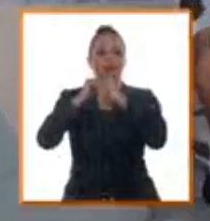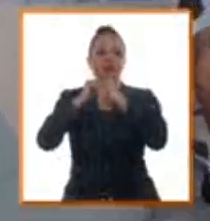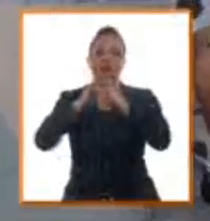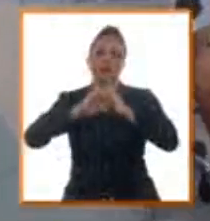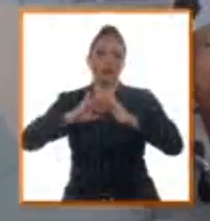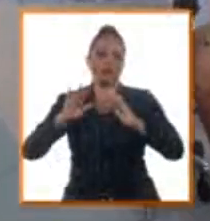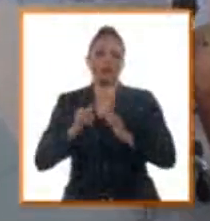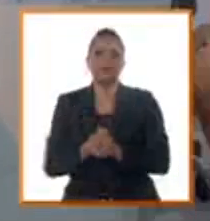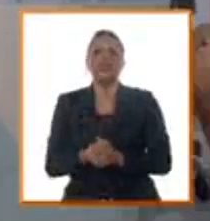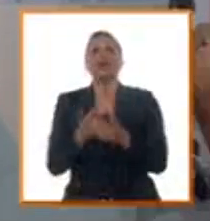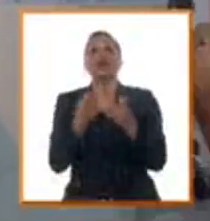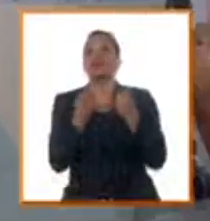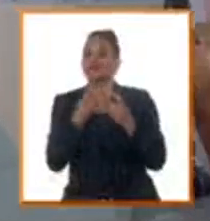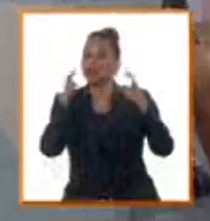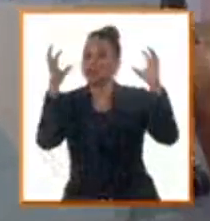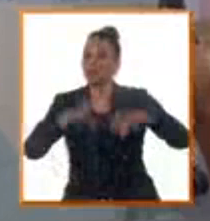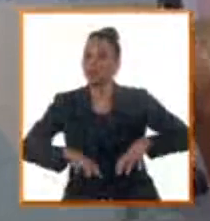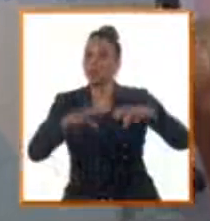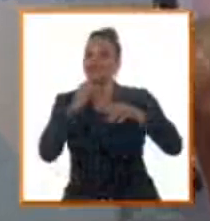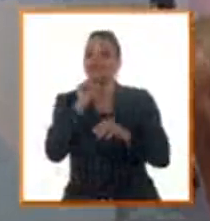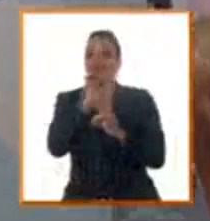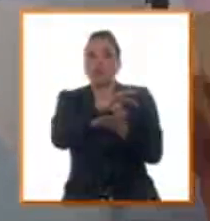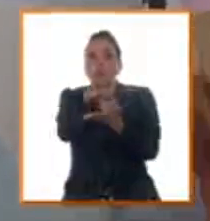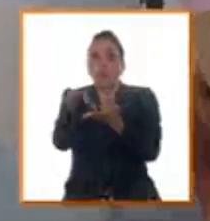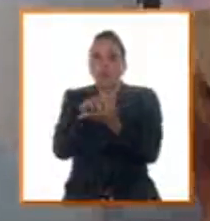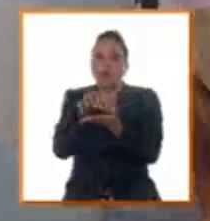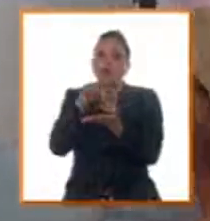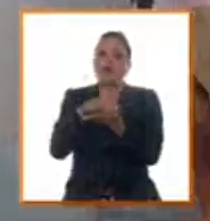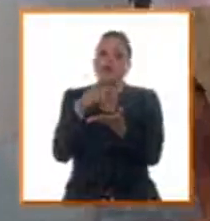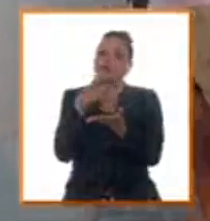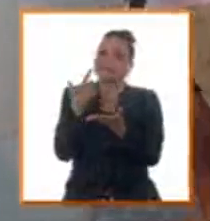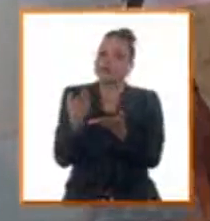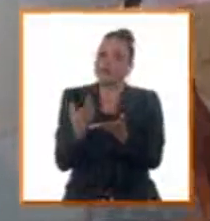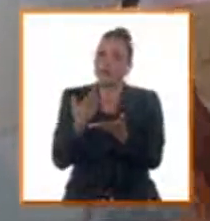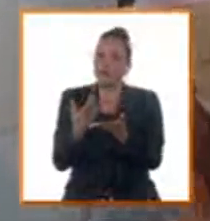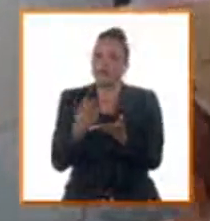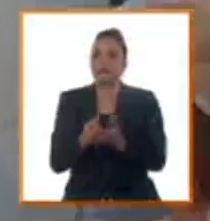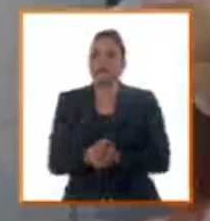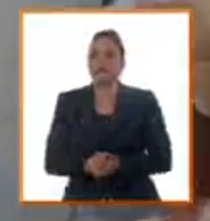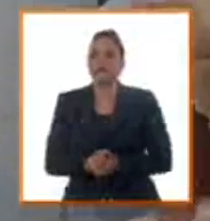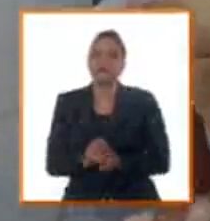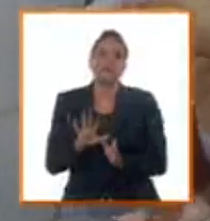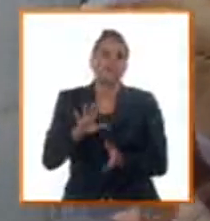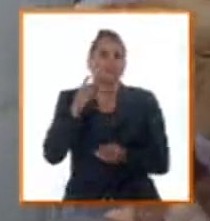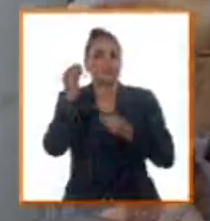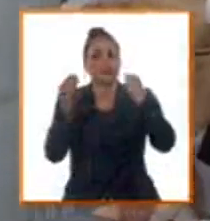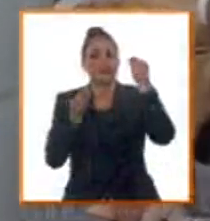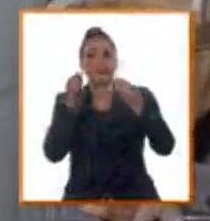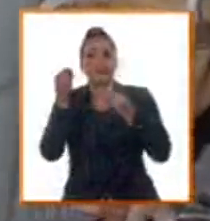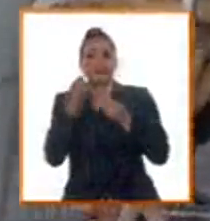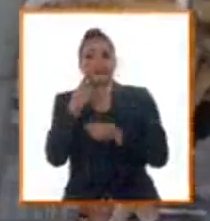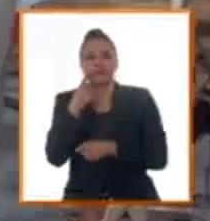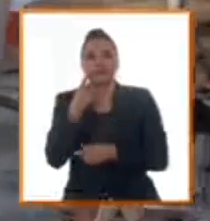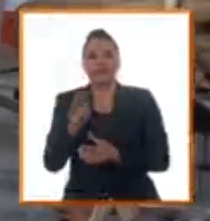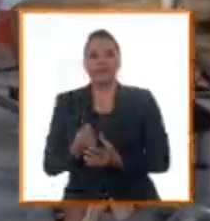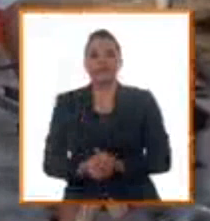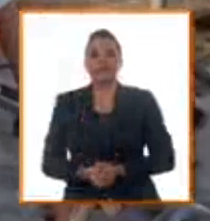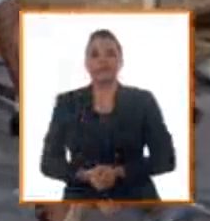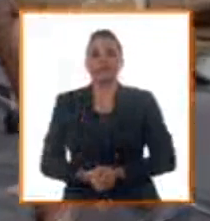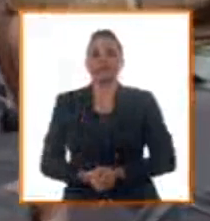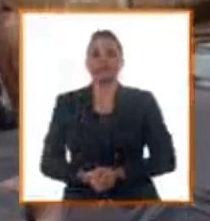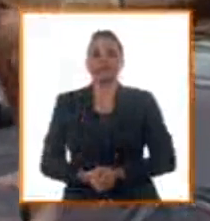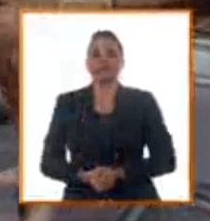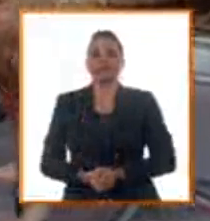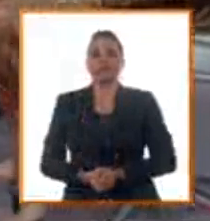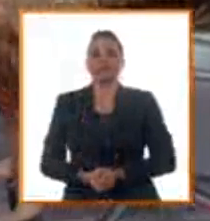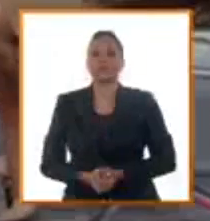falta es que llueva en el lugar exacto y no que llueva sobre mojado. Bueno, los pronósticos que siempre... Vamos a ver qué nos dice